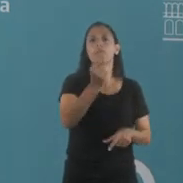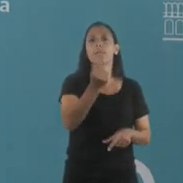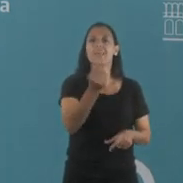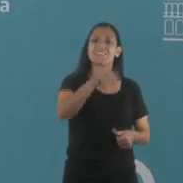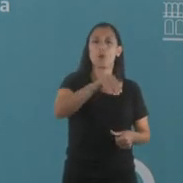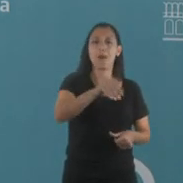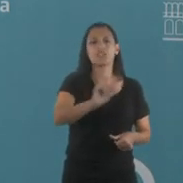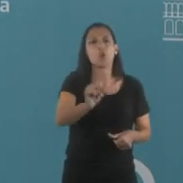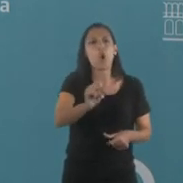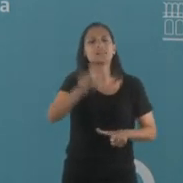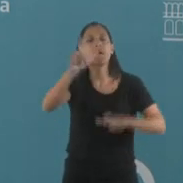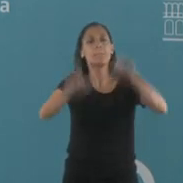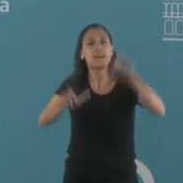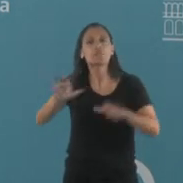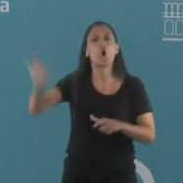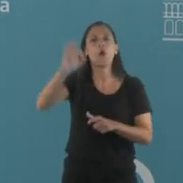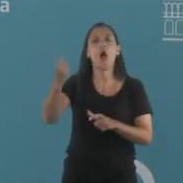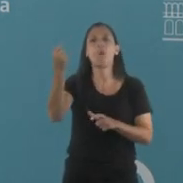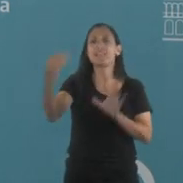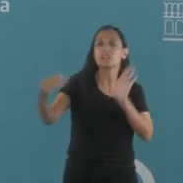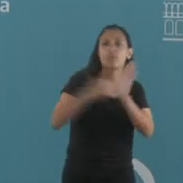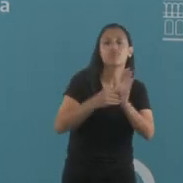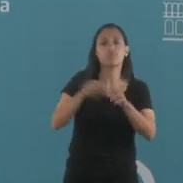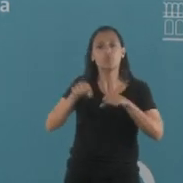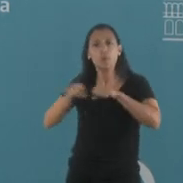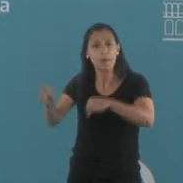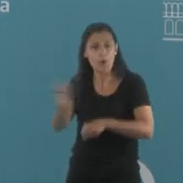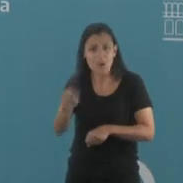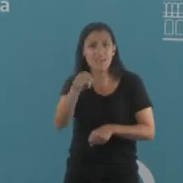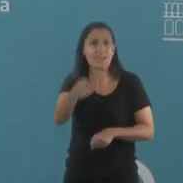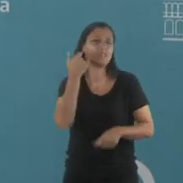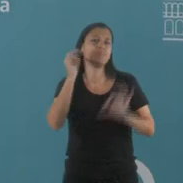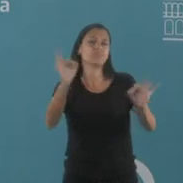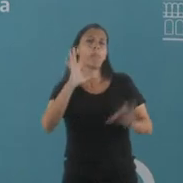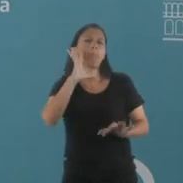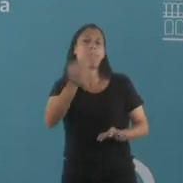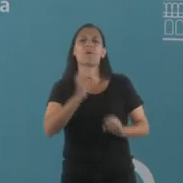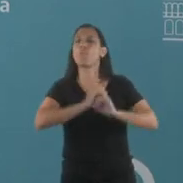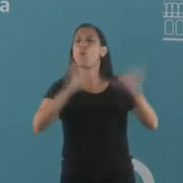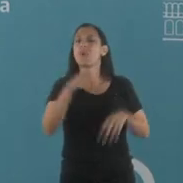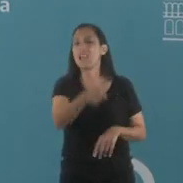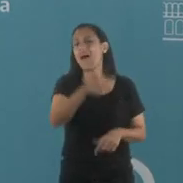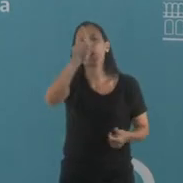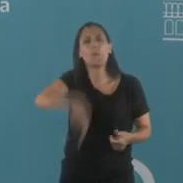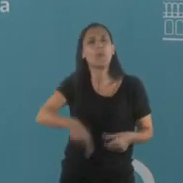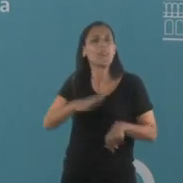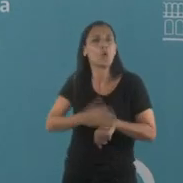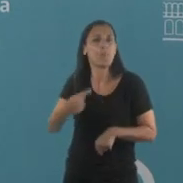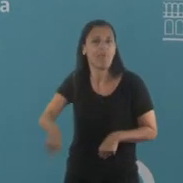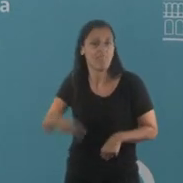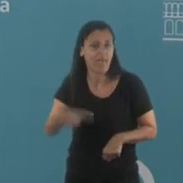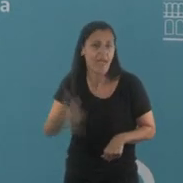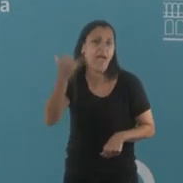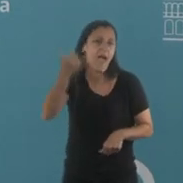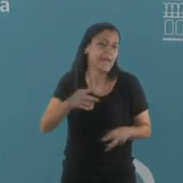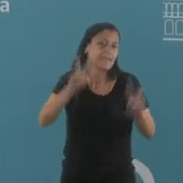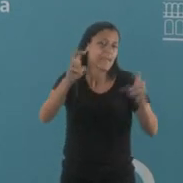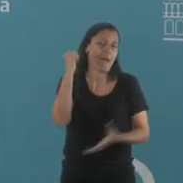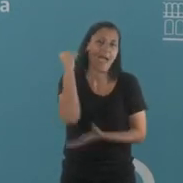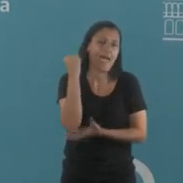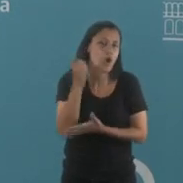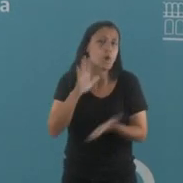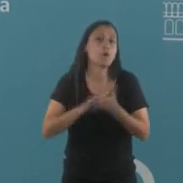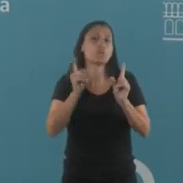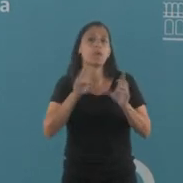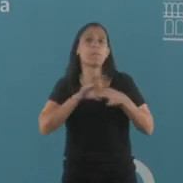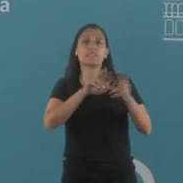consumen, sino los que forman los precios. Esto es suficientemente claro en todas las teorías económicas sobre el